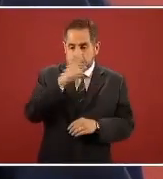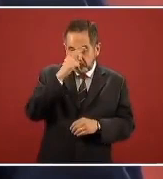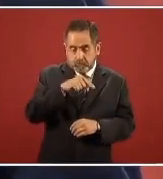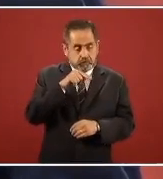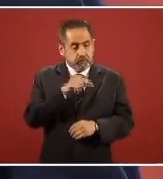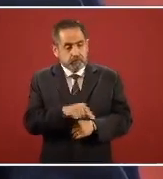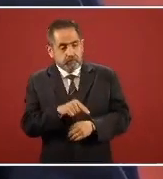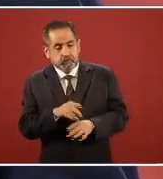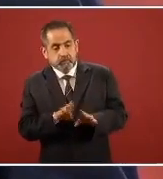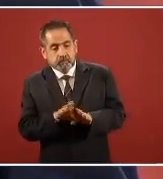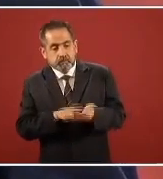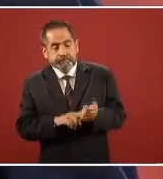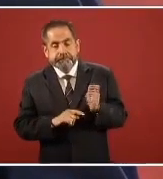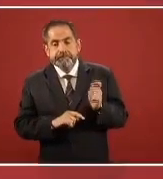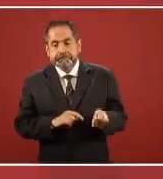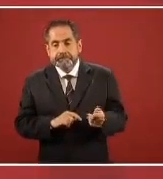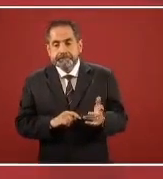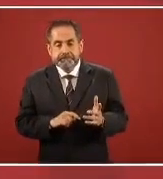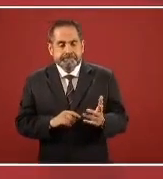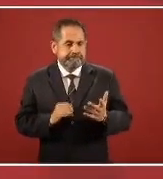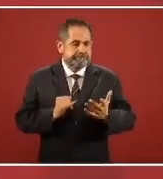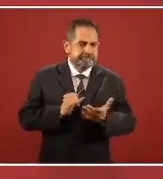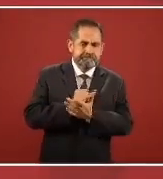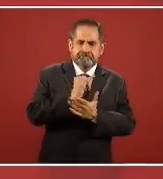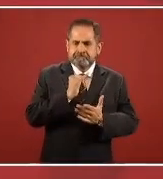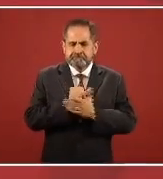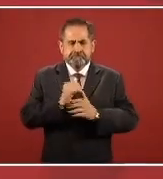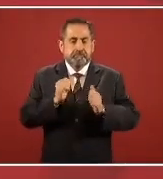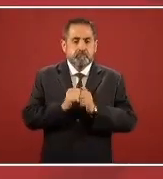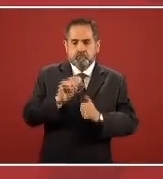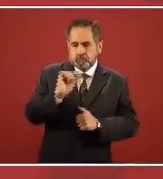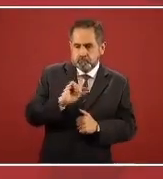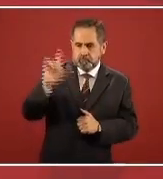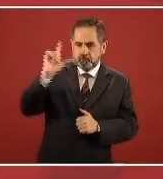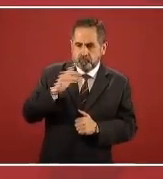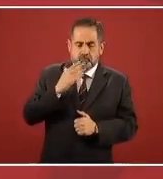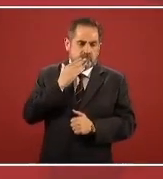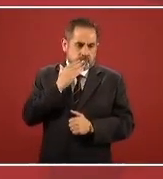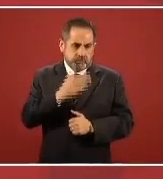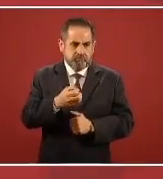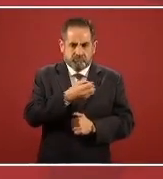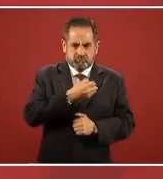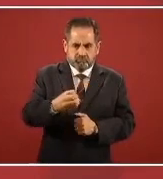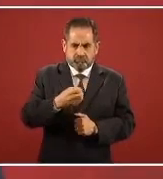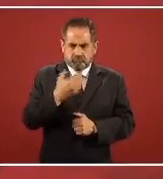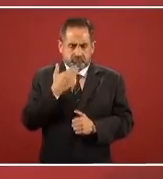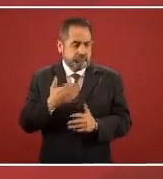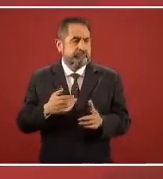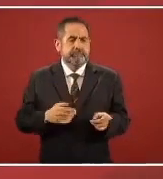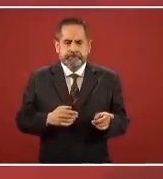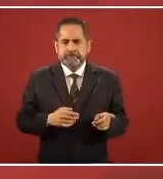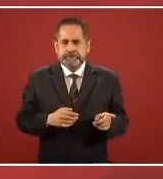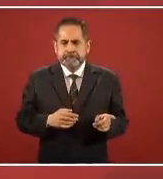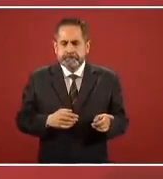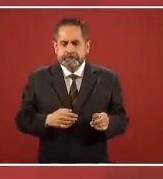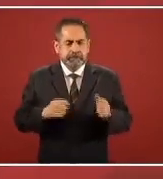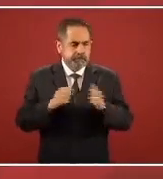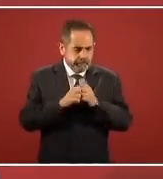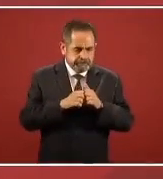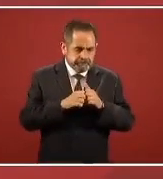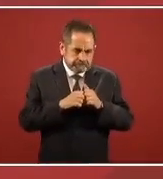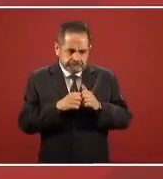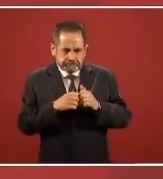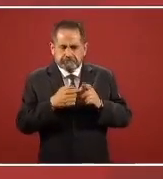decide in the Bank of Mexico. Profesionalismo. With professionalism. De manera